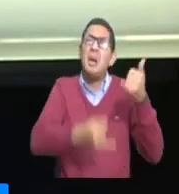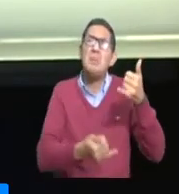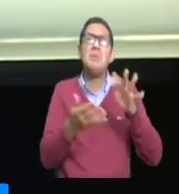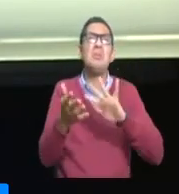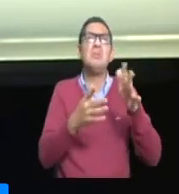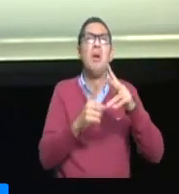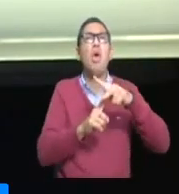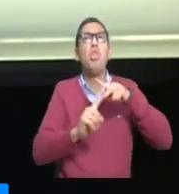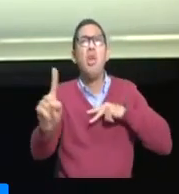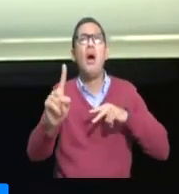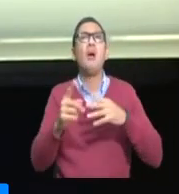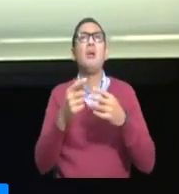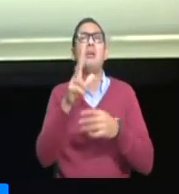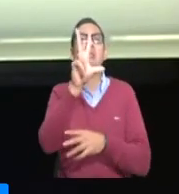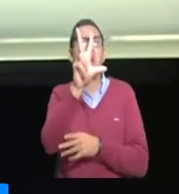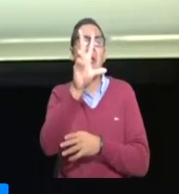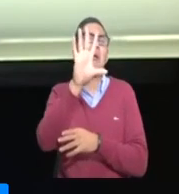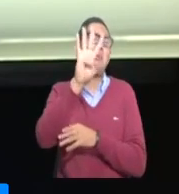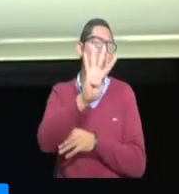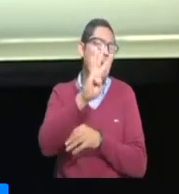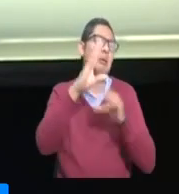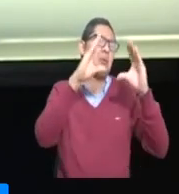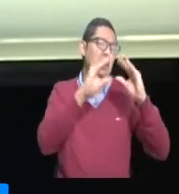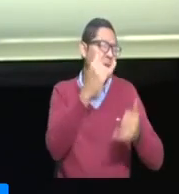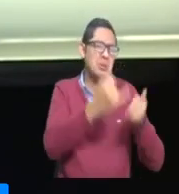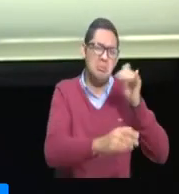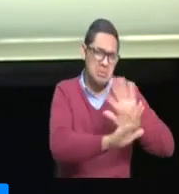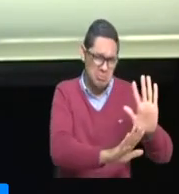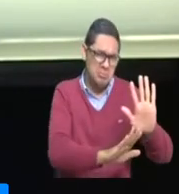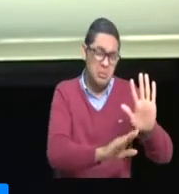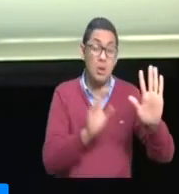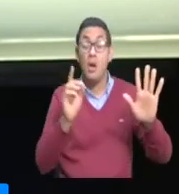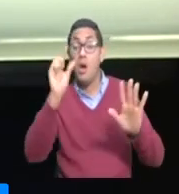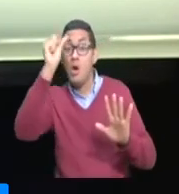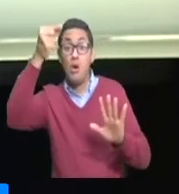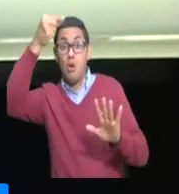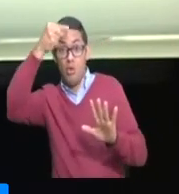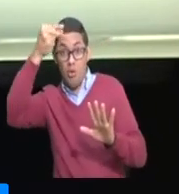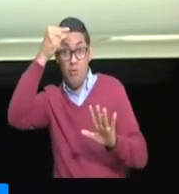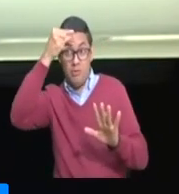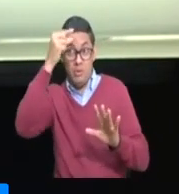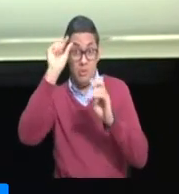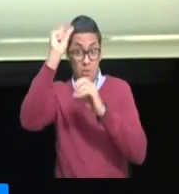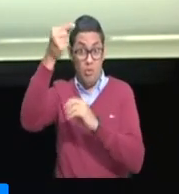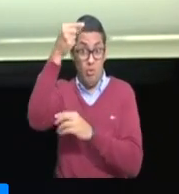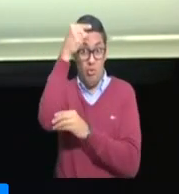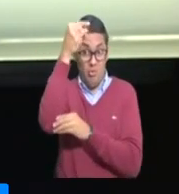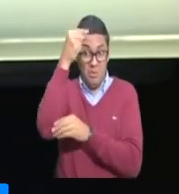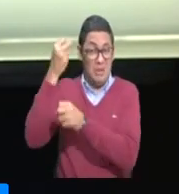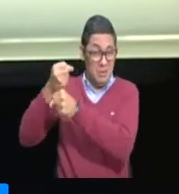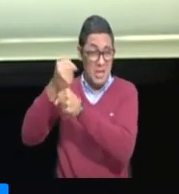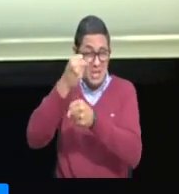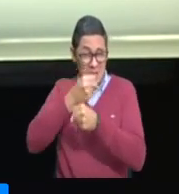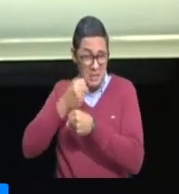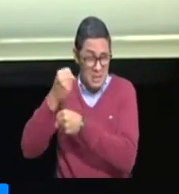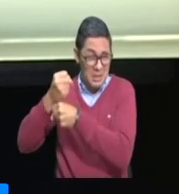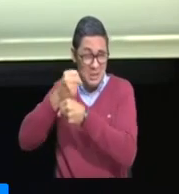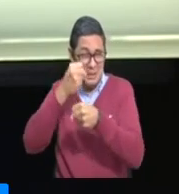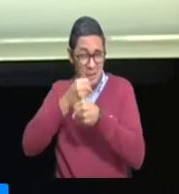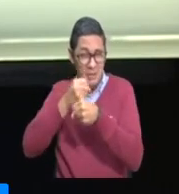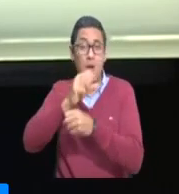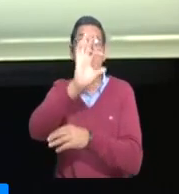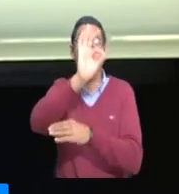3 y 4 de la tarde. Y la salida de la gran mayoría de los trabajadores en